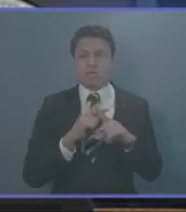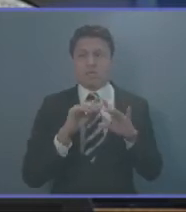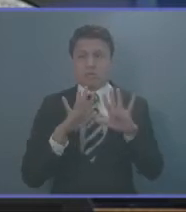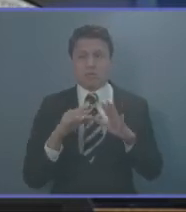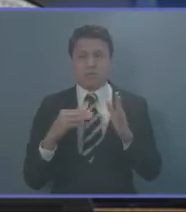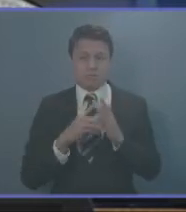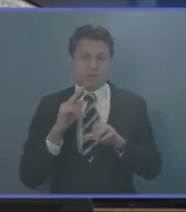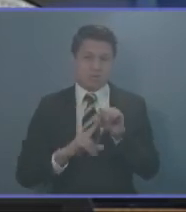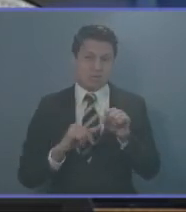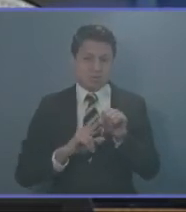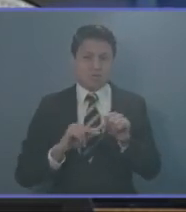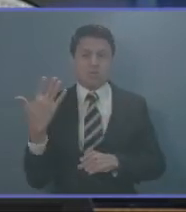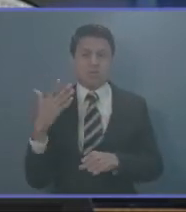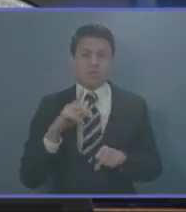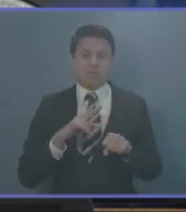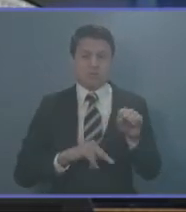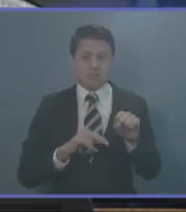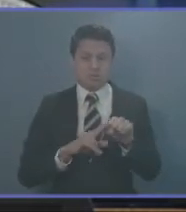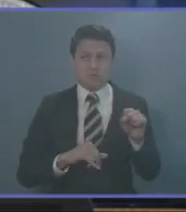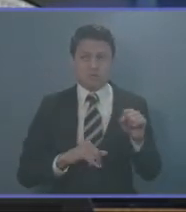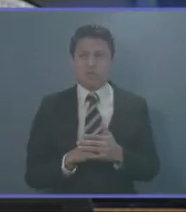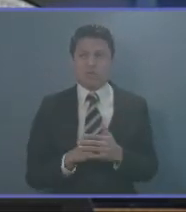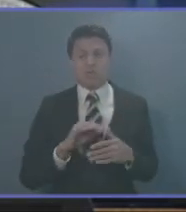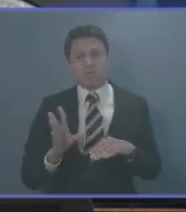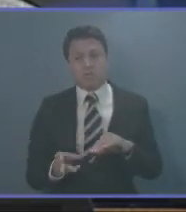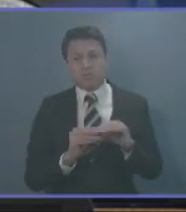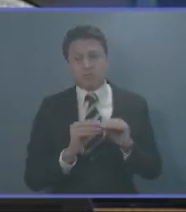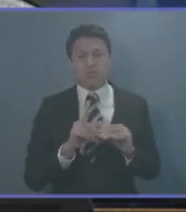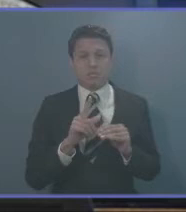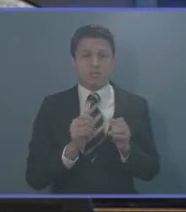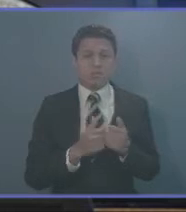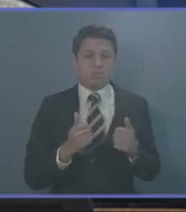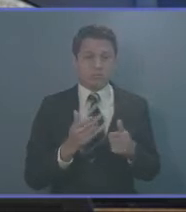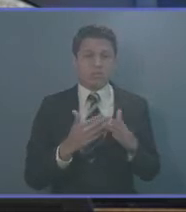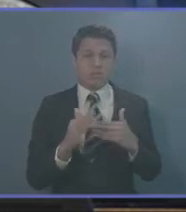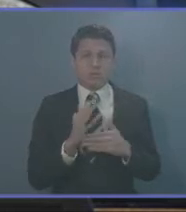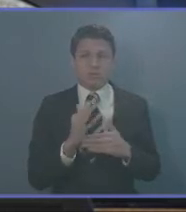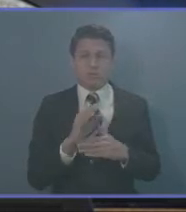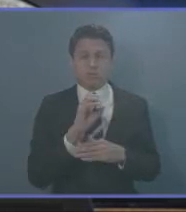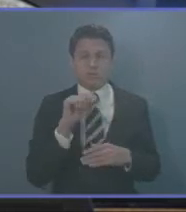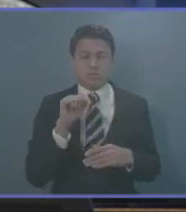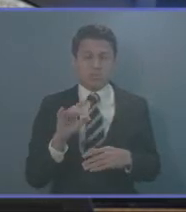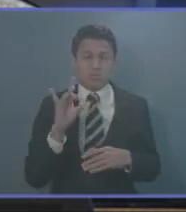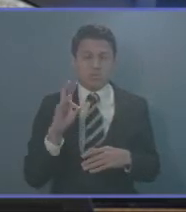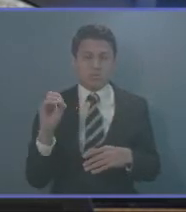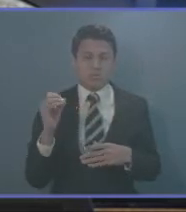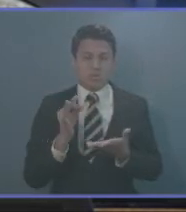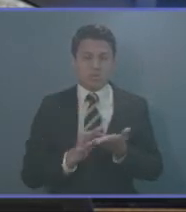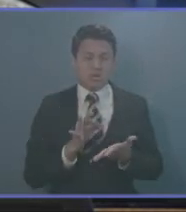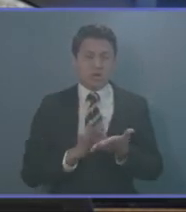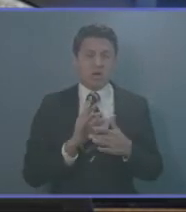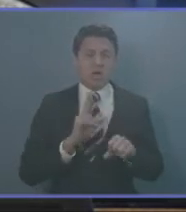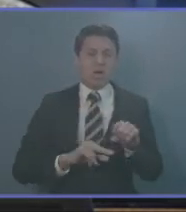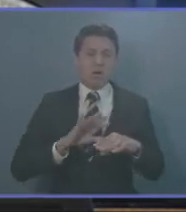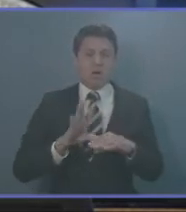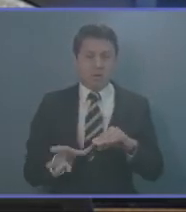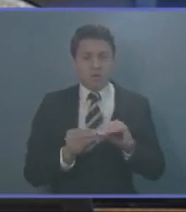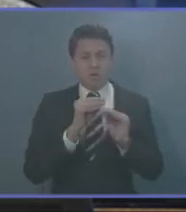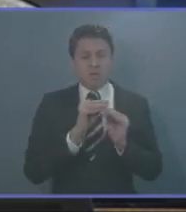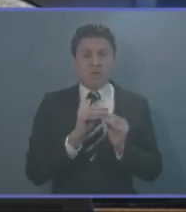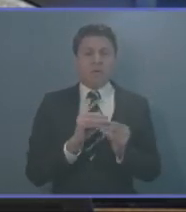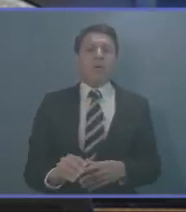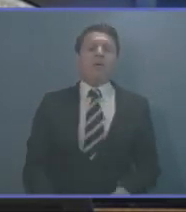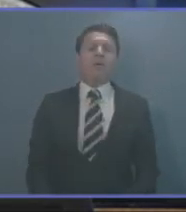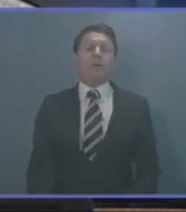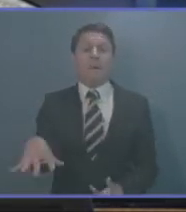$10,000, $15, más adicional por cada millar o fracción, 0.70 centavos de dólar, sobre